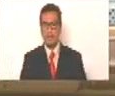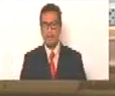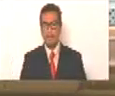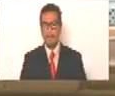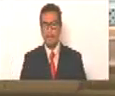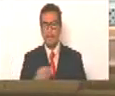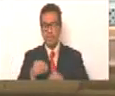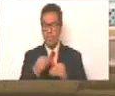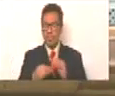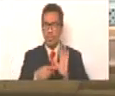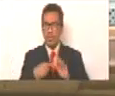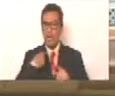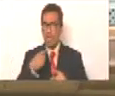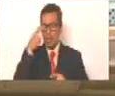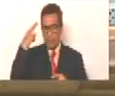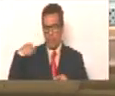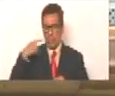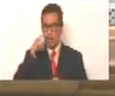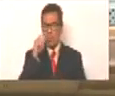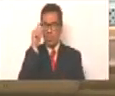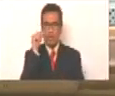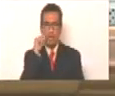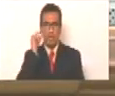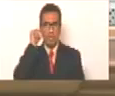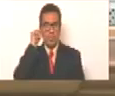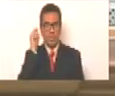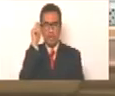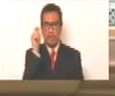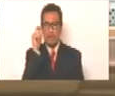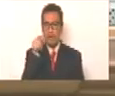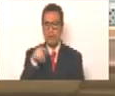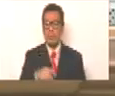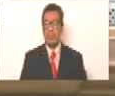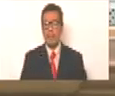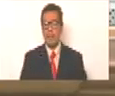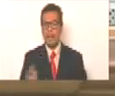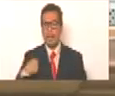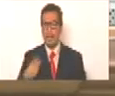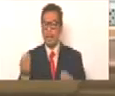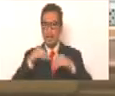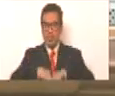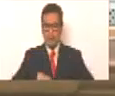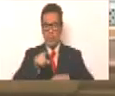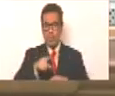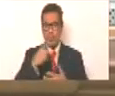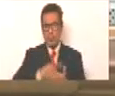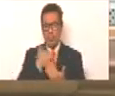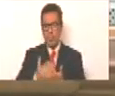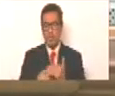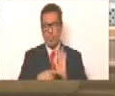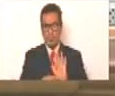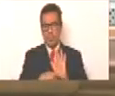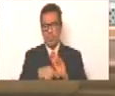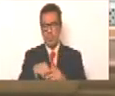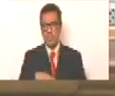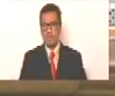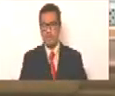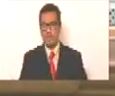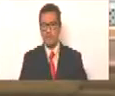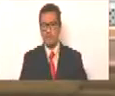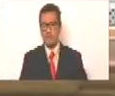las honorables diputadas y los honorables diputados que estén de acuerdo con el proyecto que se presentó en